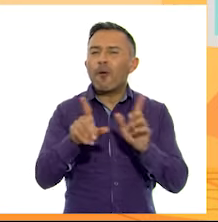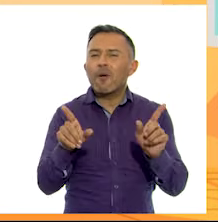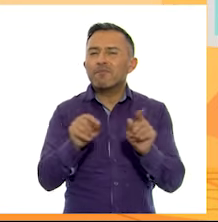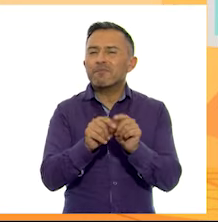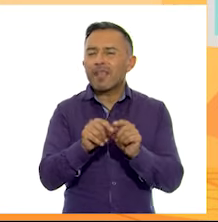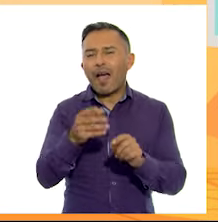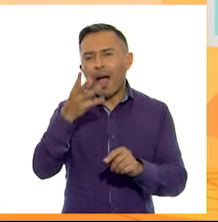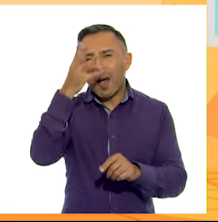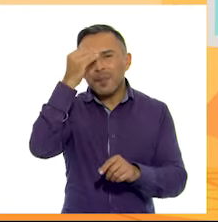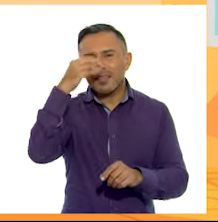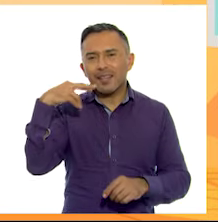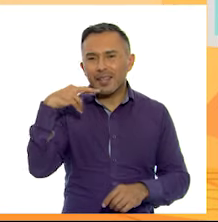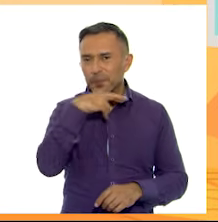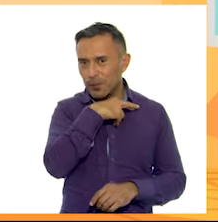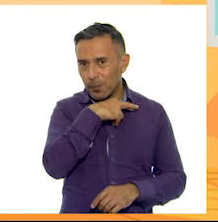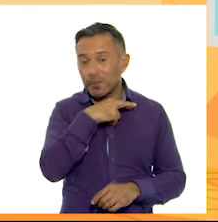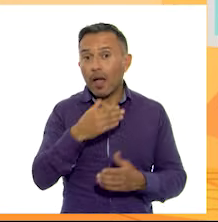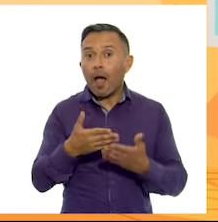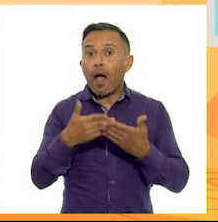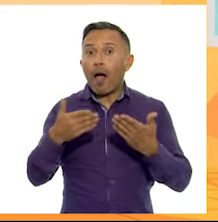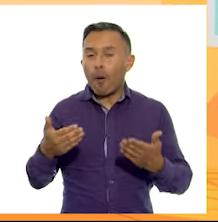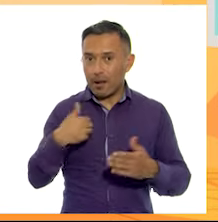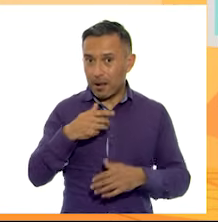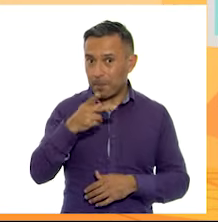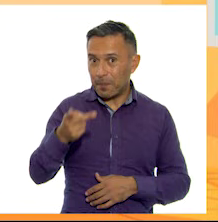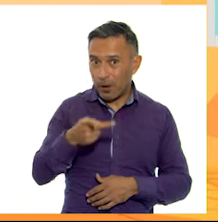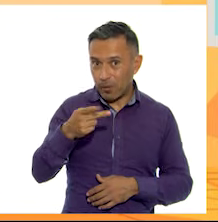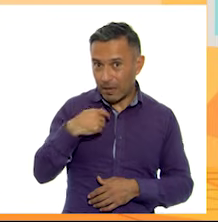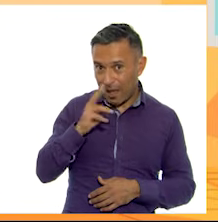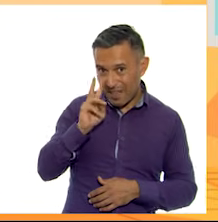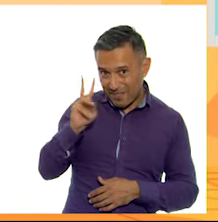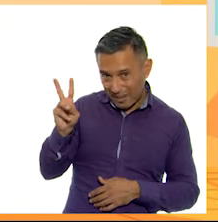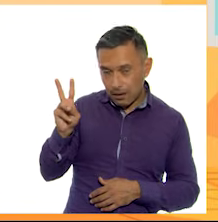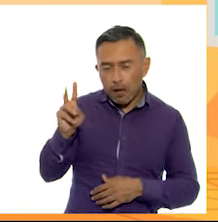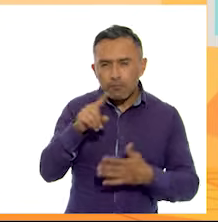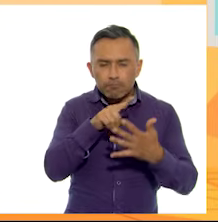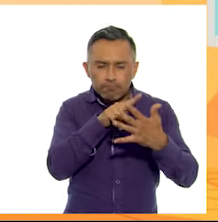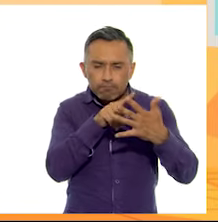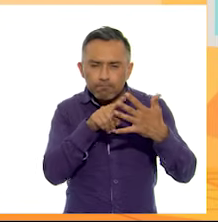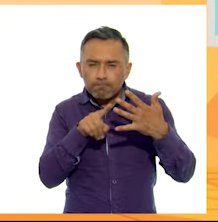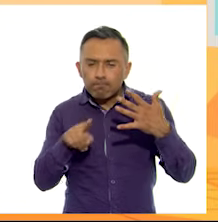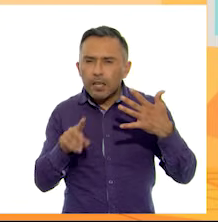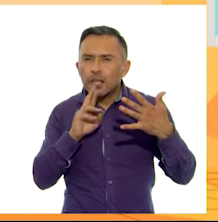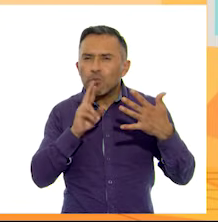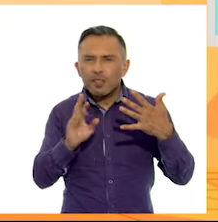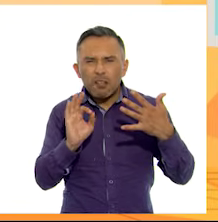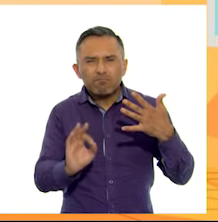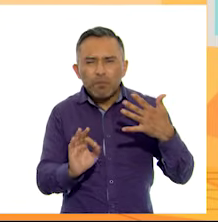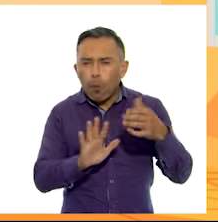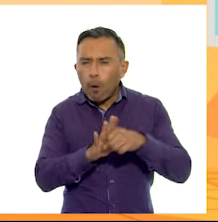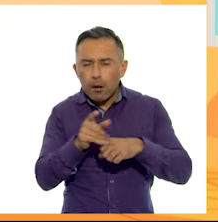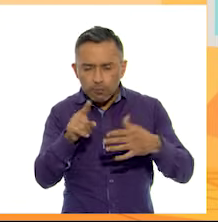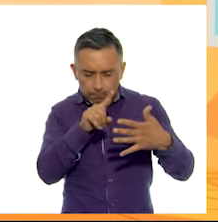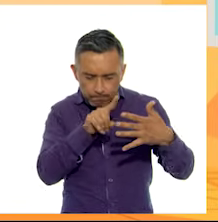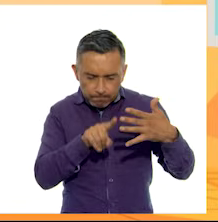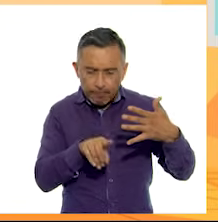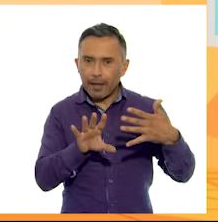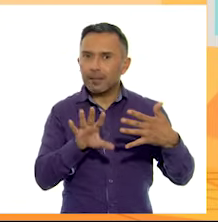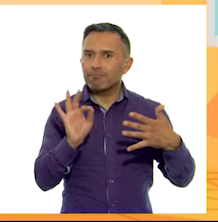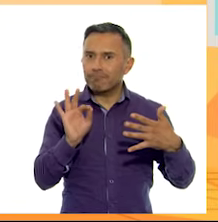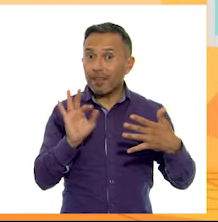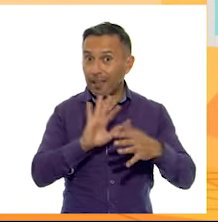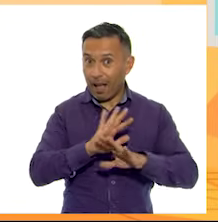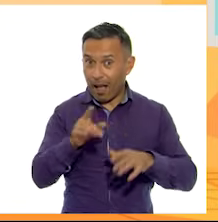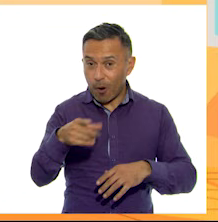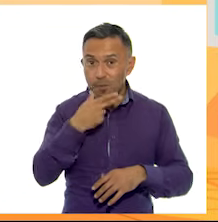A continuación, escucharán la pregunta y deberán elegir la respuesta que consideren que es la correcta. ¿Están listos y